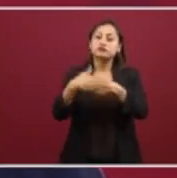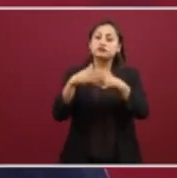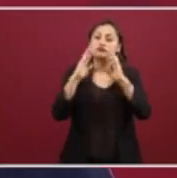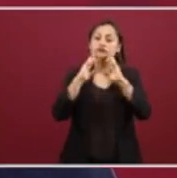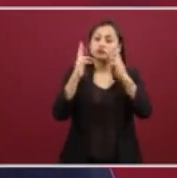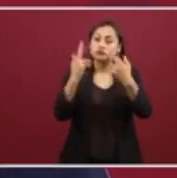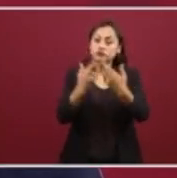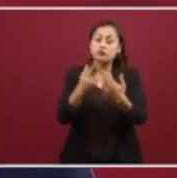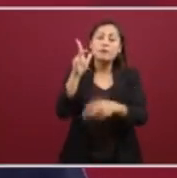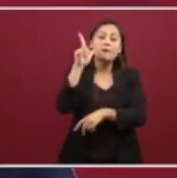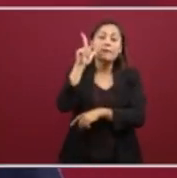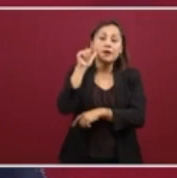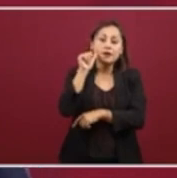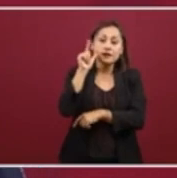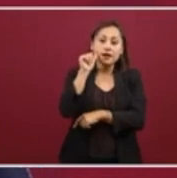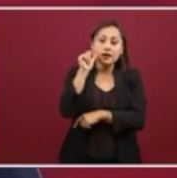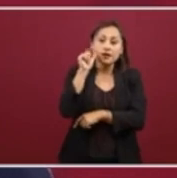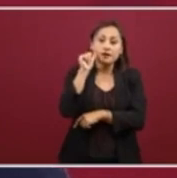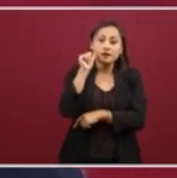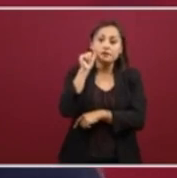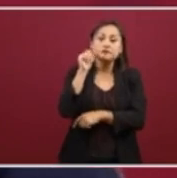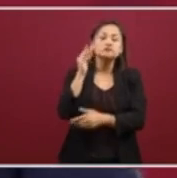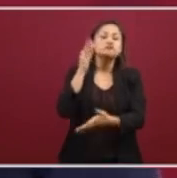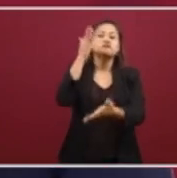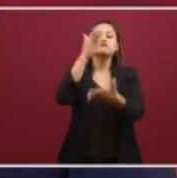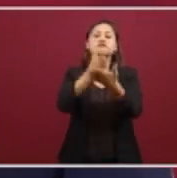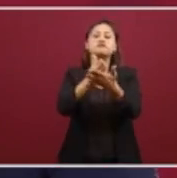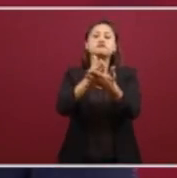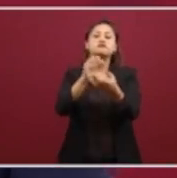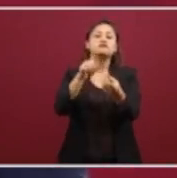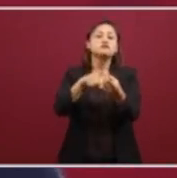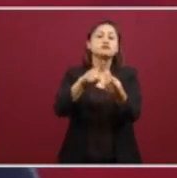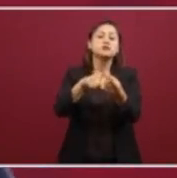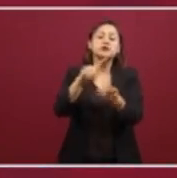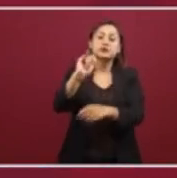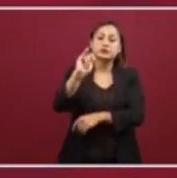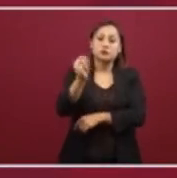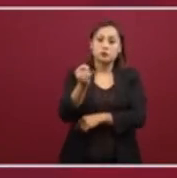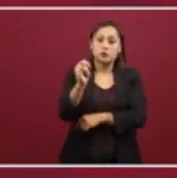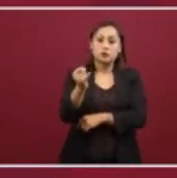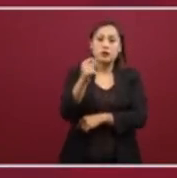mañana en Tijuana a las